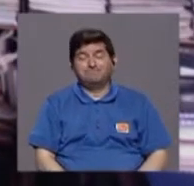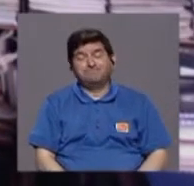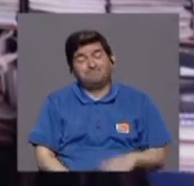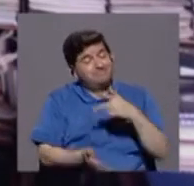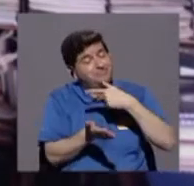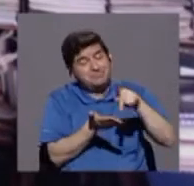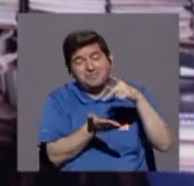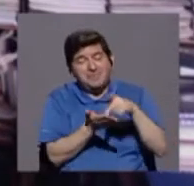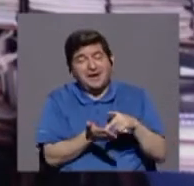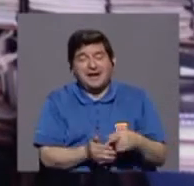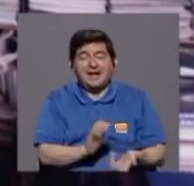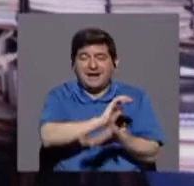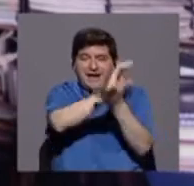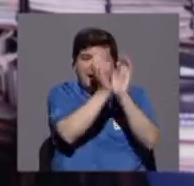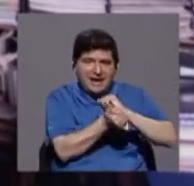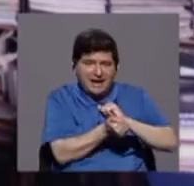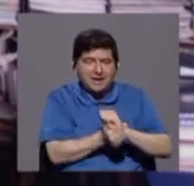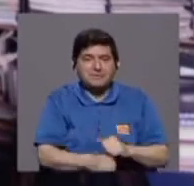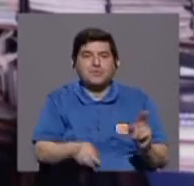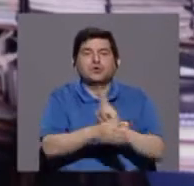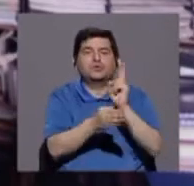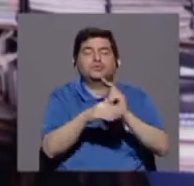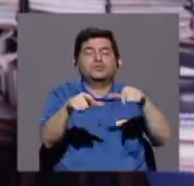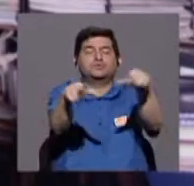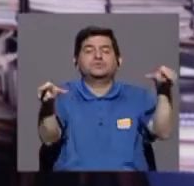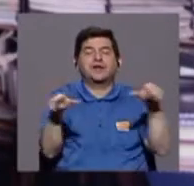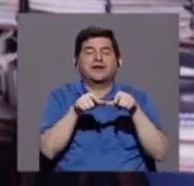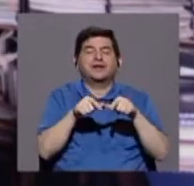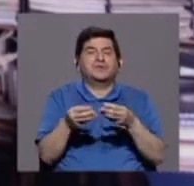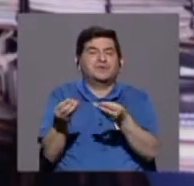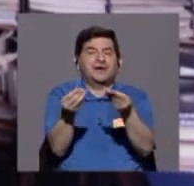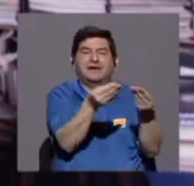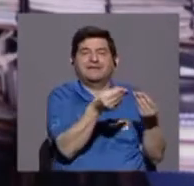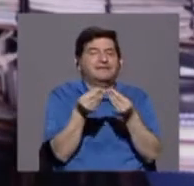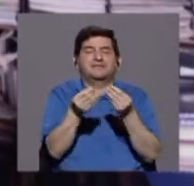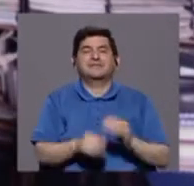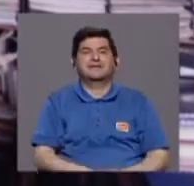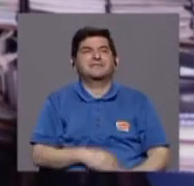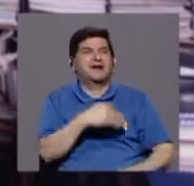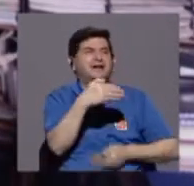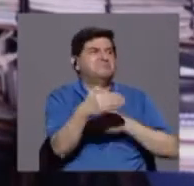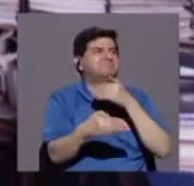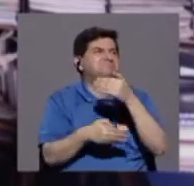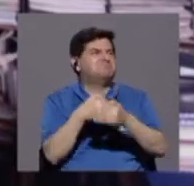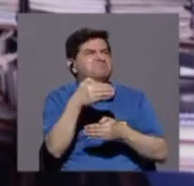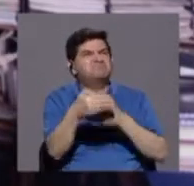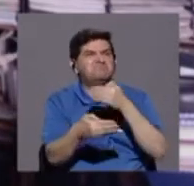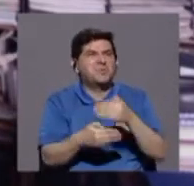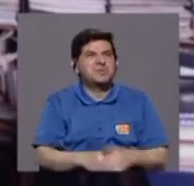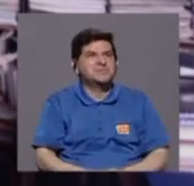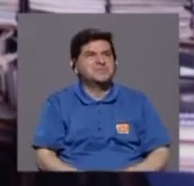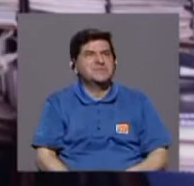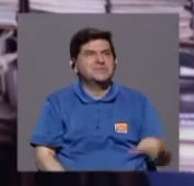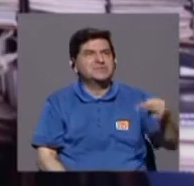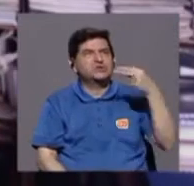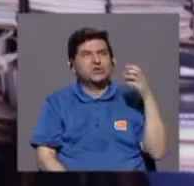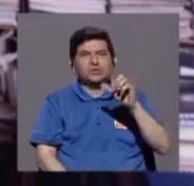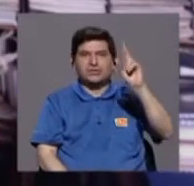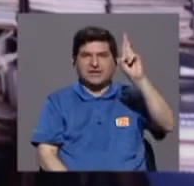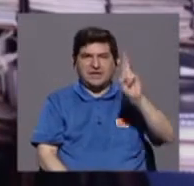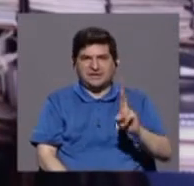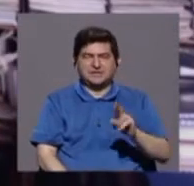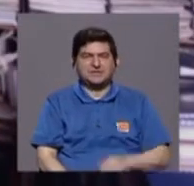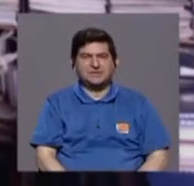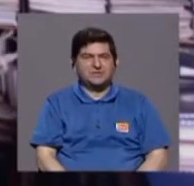ocupación del territorio. La ocupación del territorio es un proceso, diríamos, de alguna manera la historia de Costa Rica es